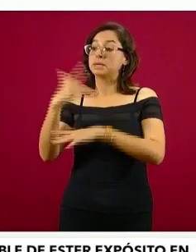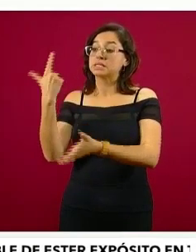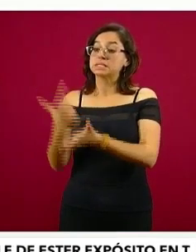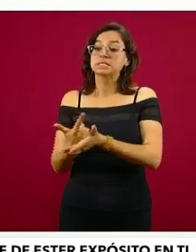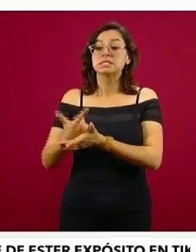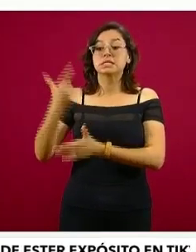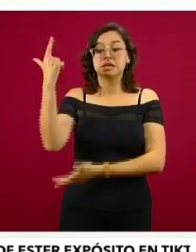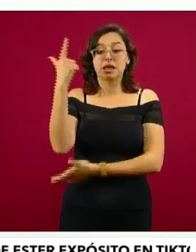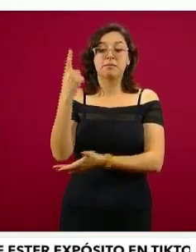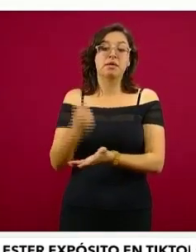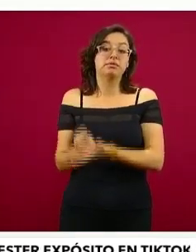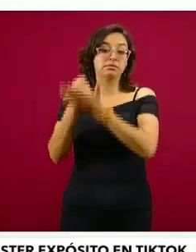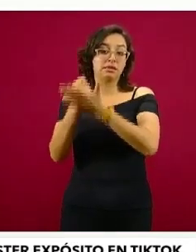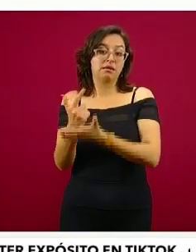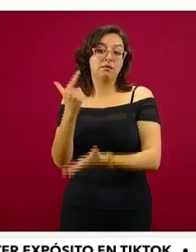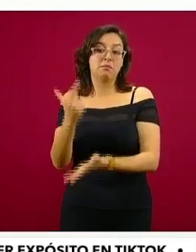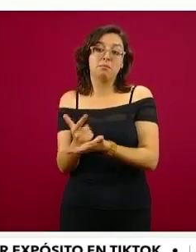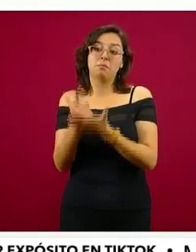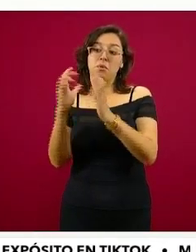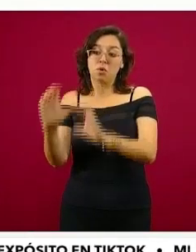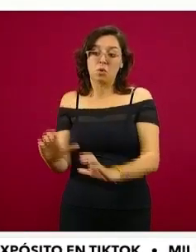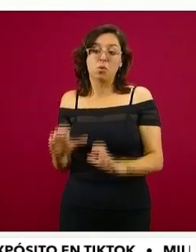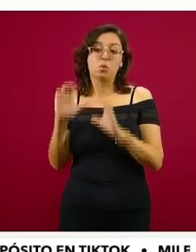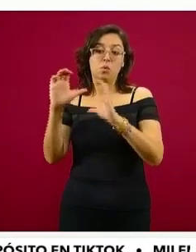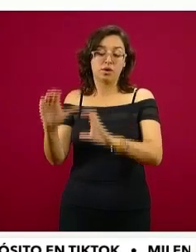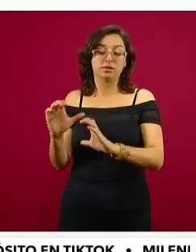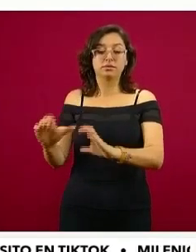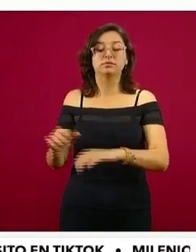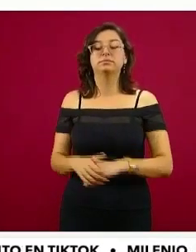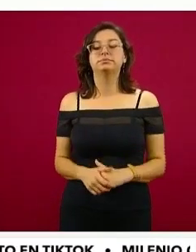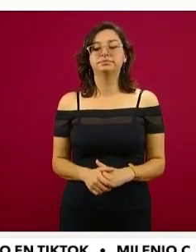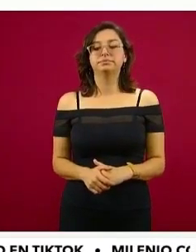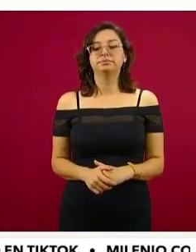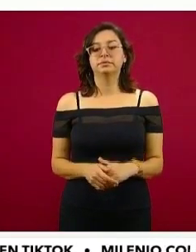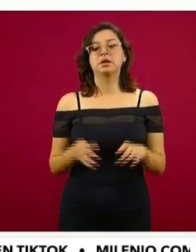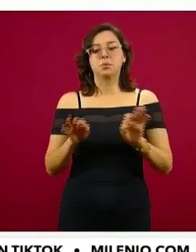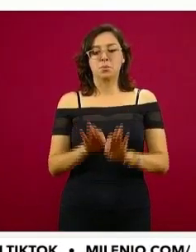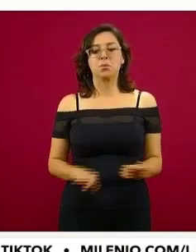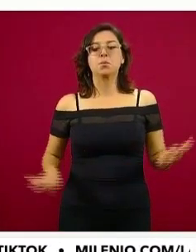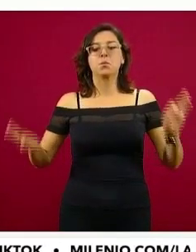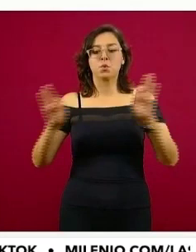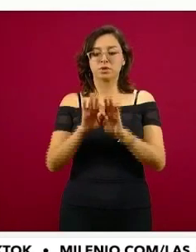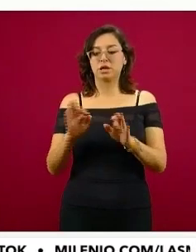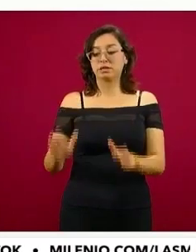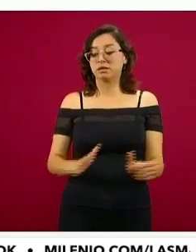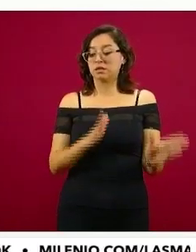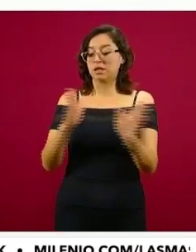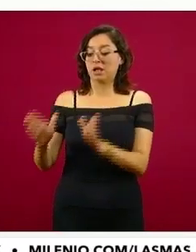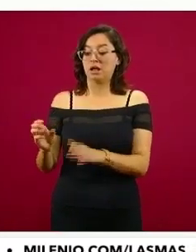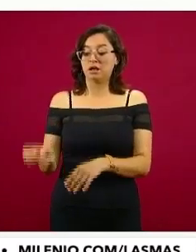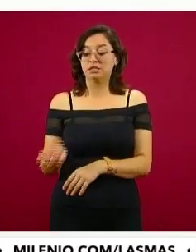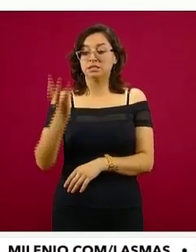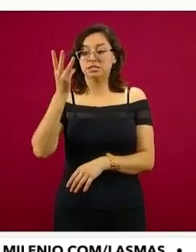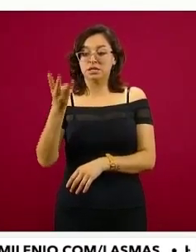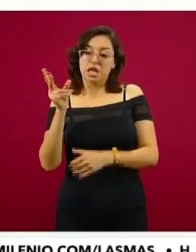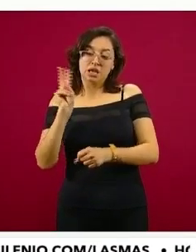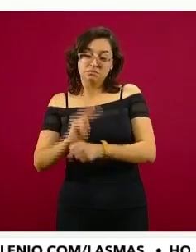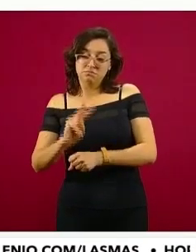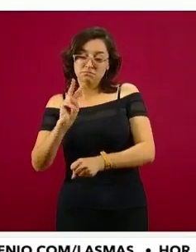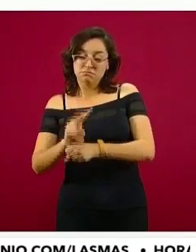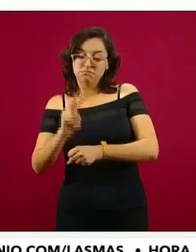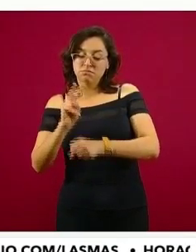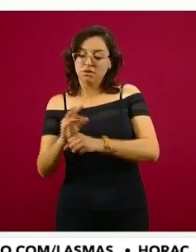de terapia intensiva o de cuidados intensivos. Por lo tanto, es importante en fase 3 poder mantener un seguimiento muy